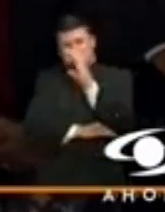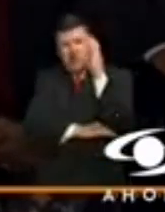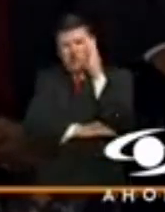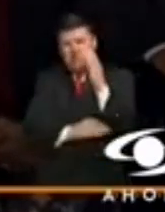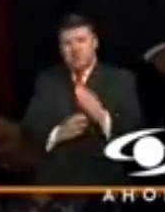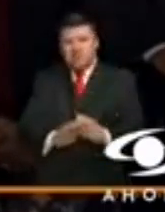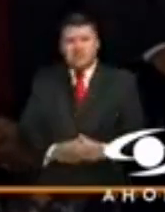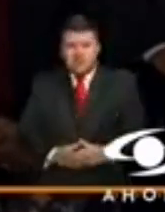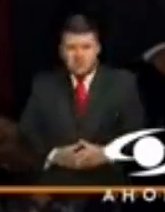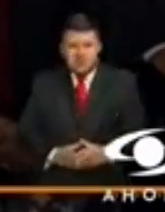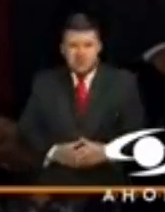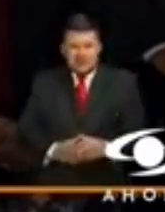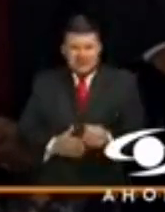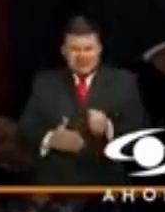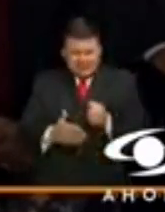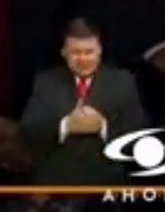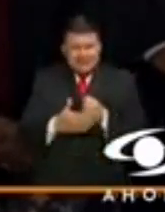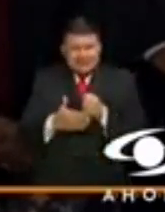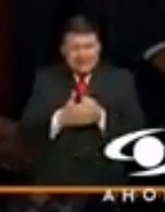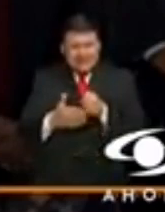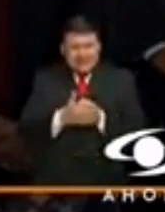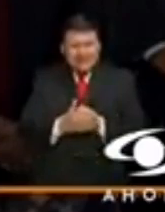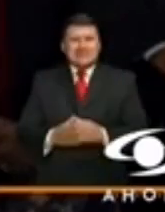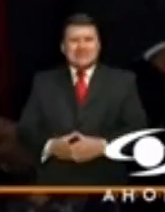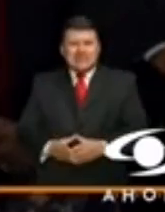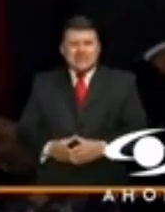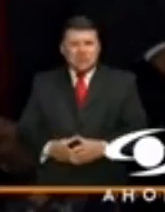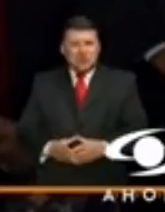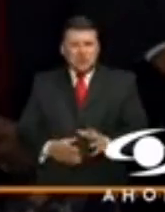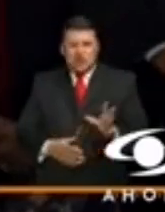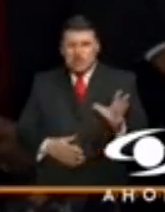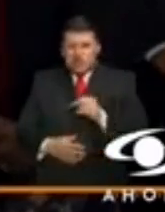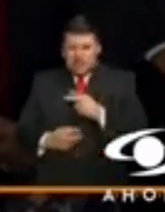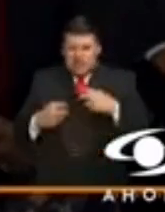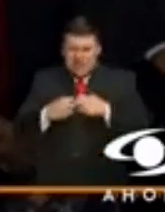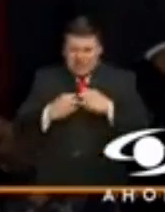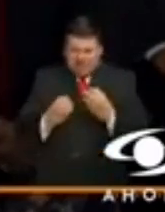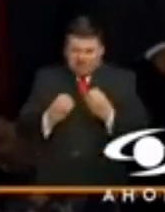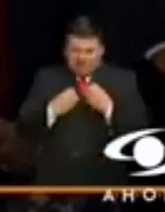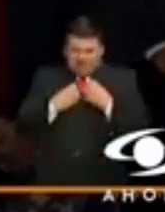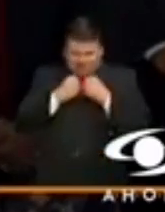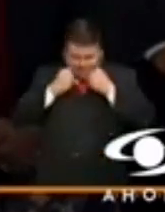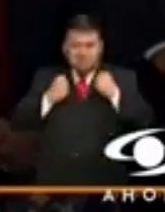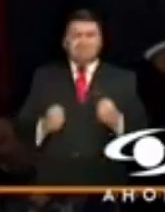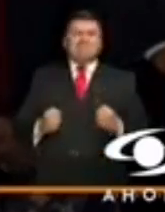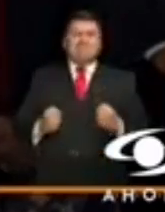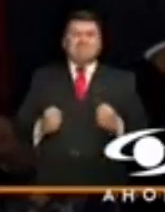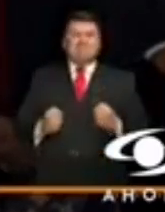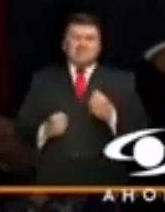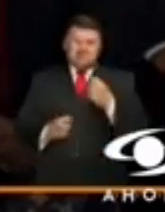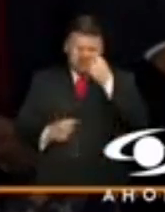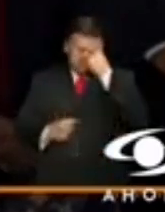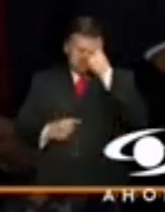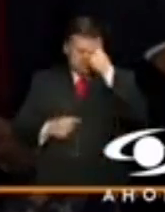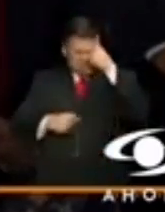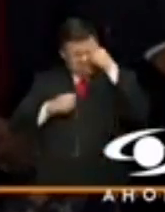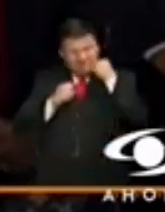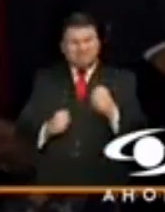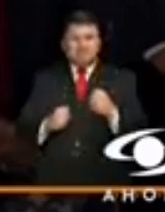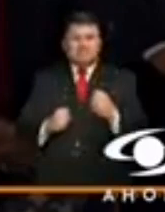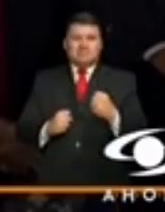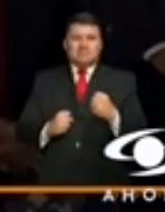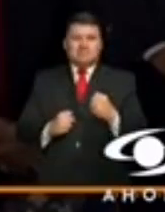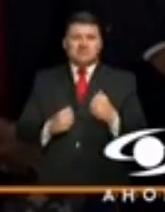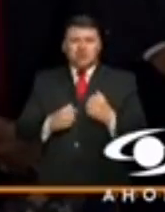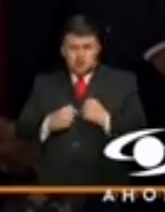Colombianos, estos retos los enfrentamos con toda nuestra energía, con toda nuestra convicción,